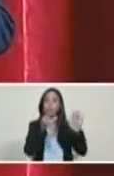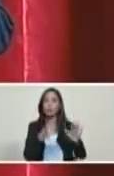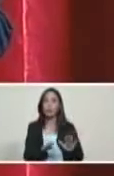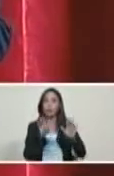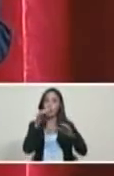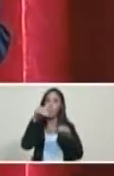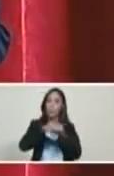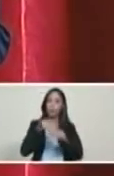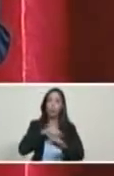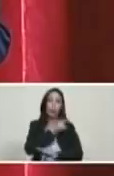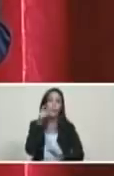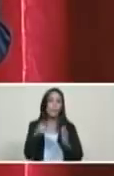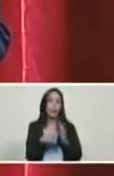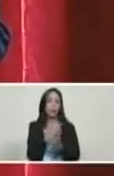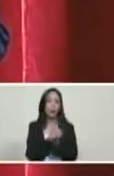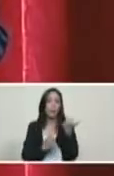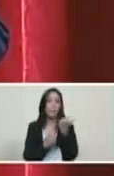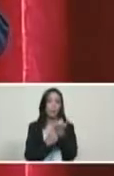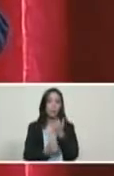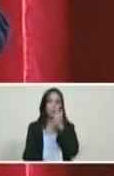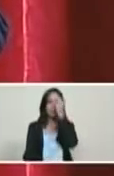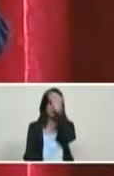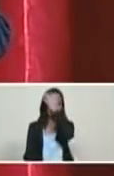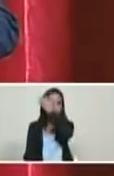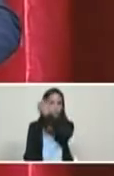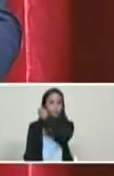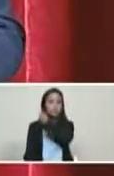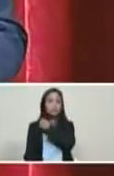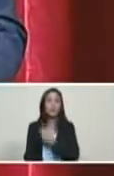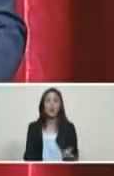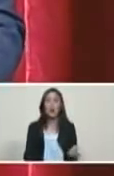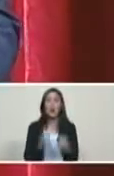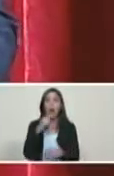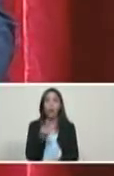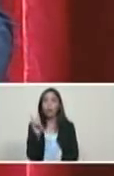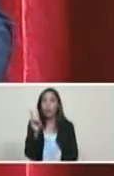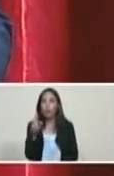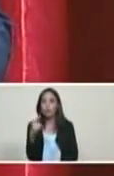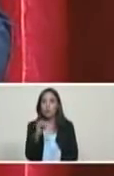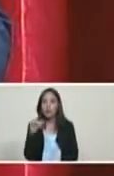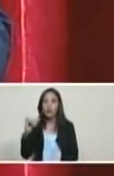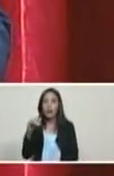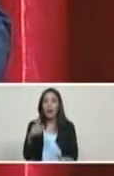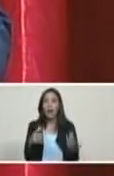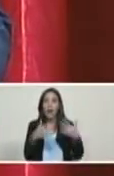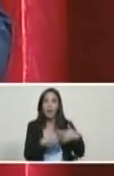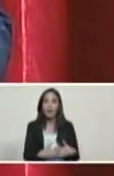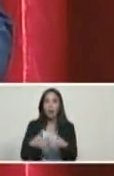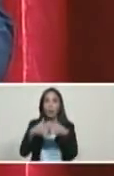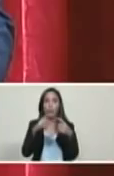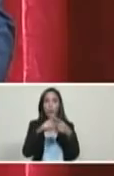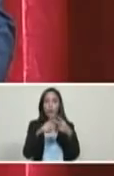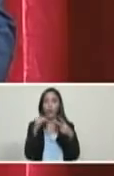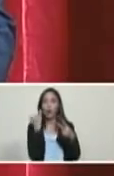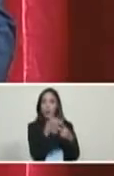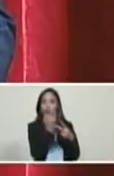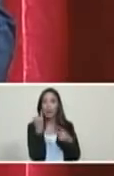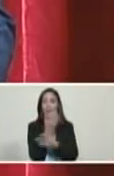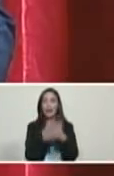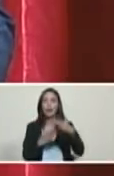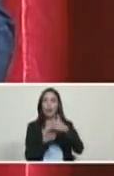189 votos contra 2 votos. Solamente Estados Unidos e Israel votaron en